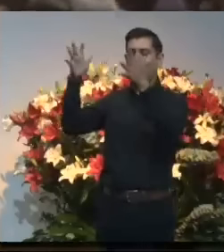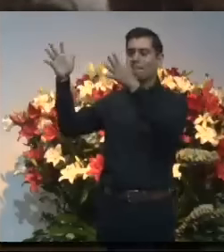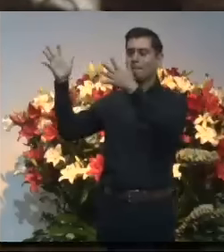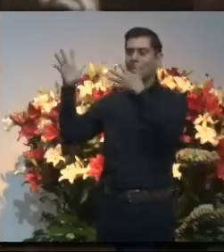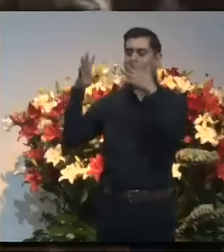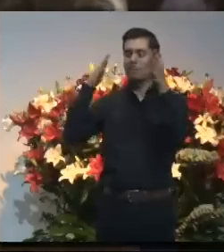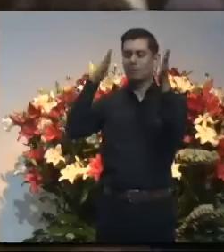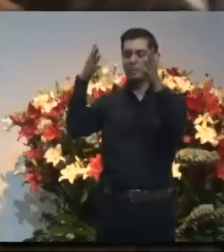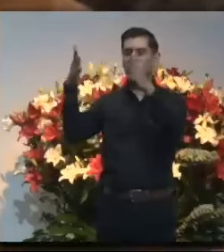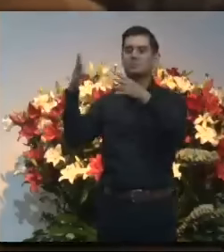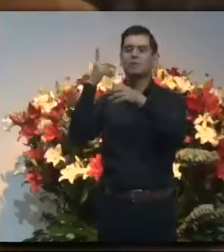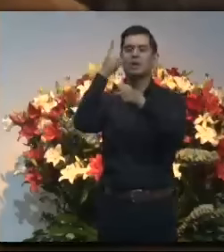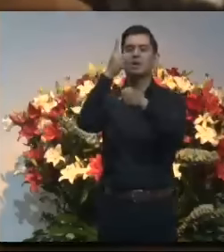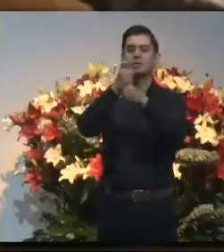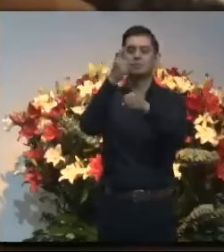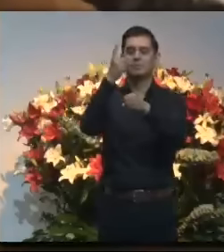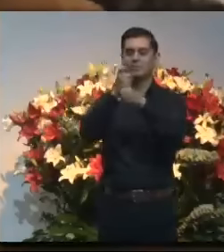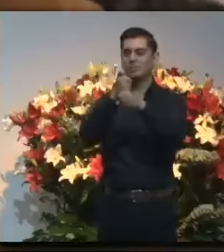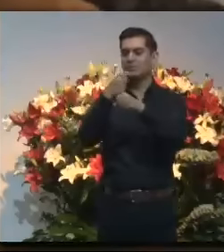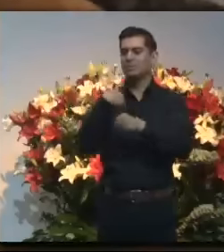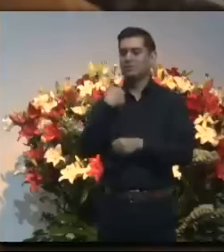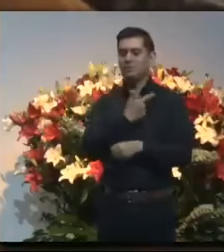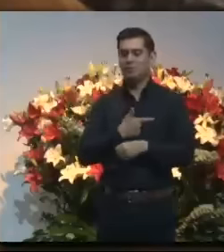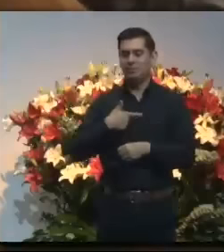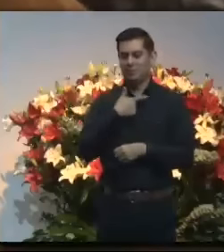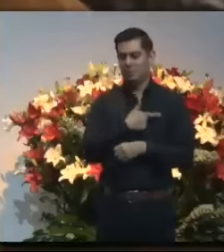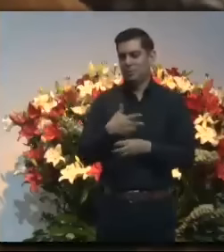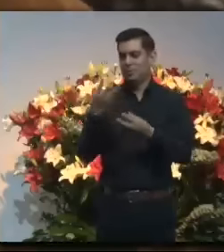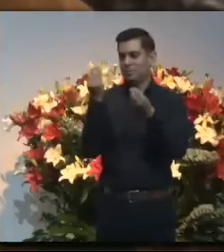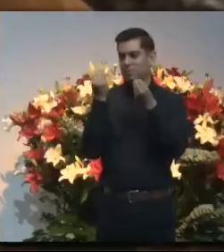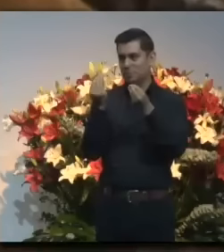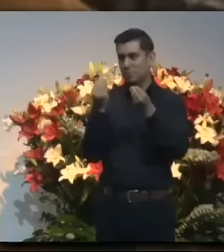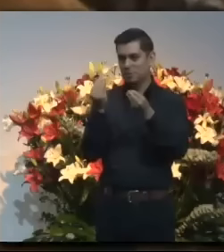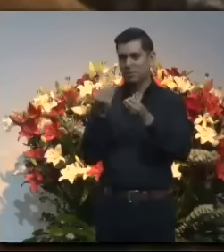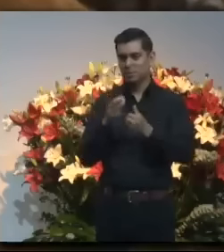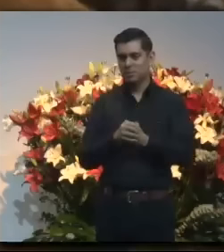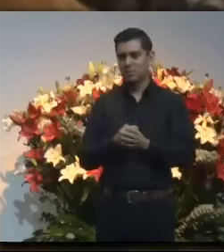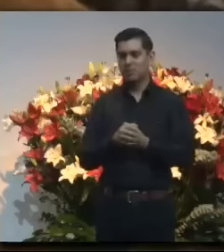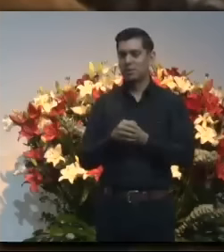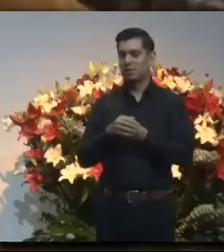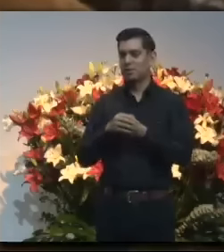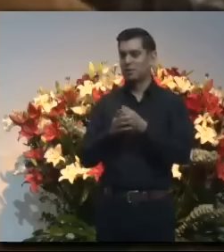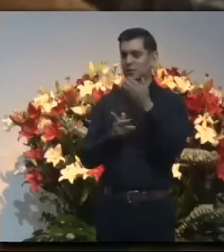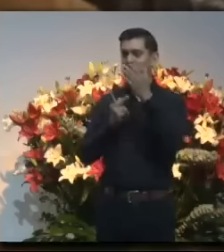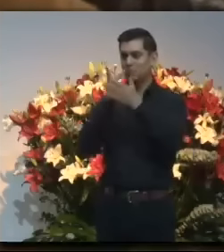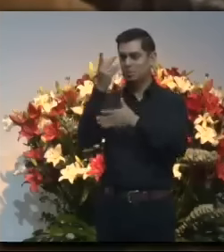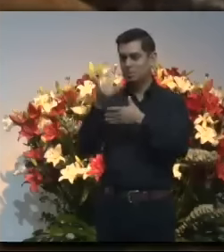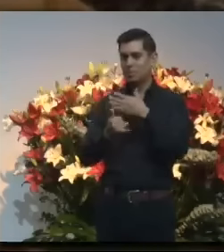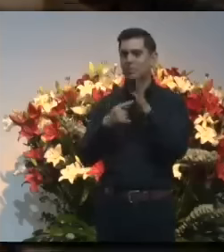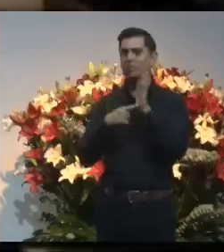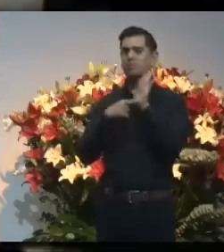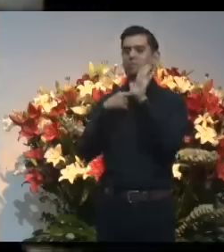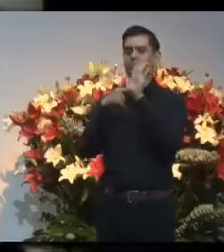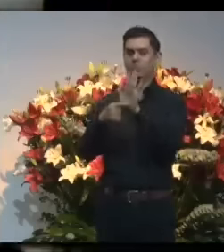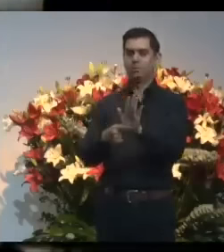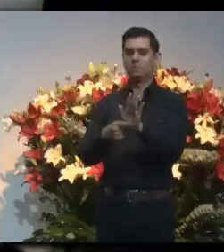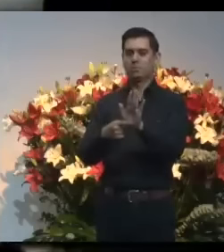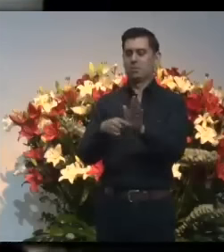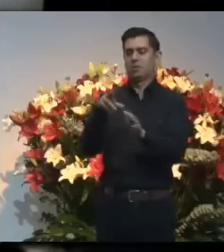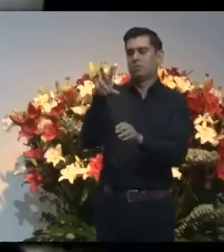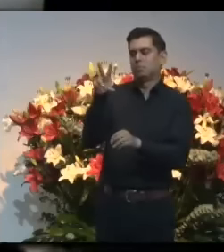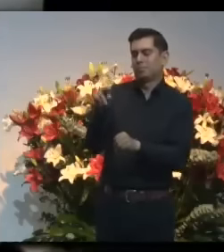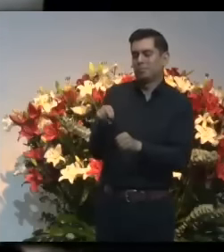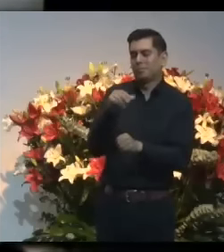Primero, a mí me encantaría que hubiera un formato en los debates donde nos dieran chance de presentar propuestas. No nos dieron ni chance de